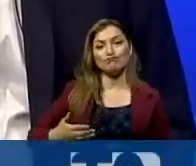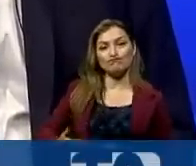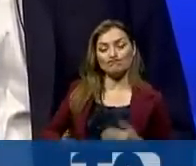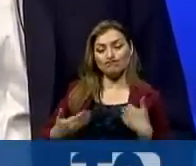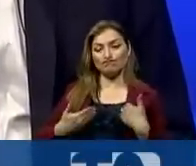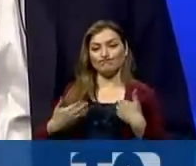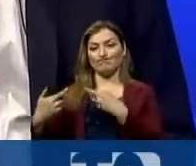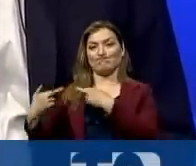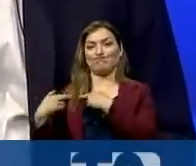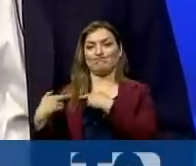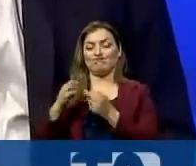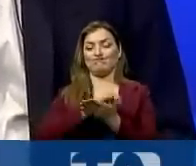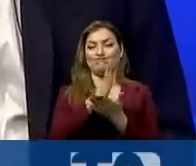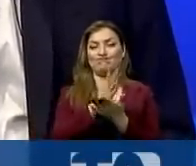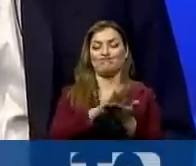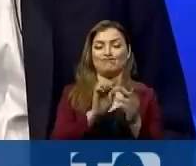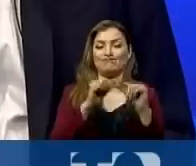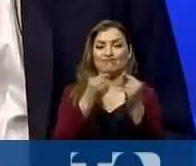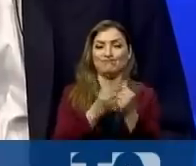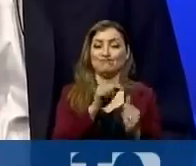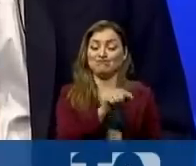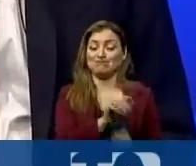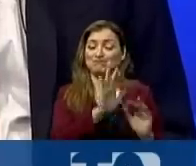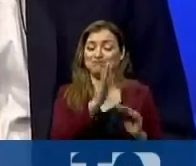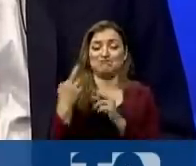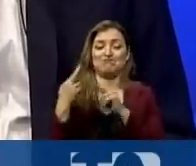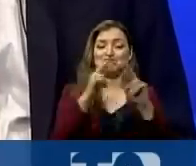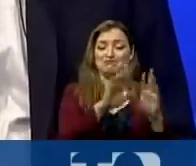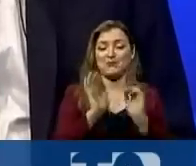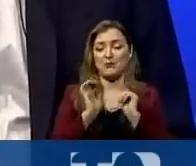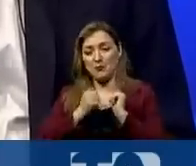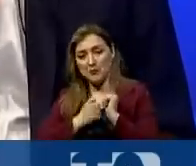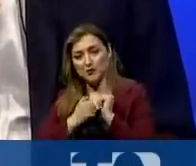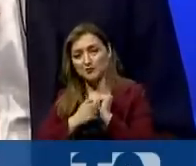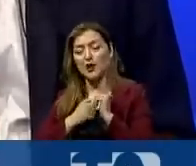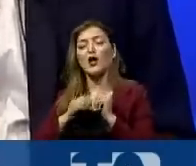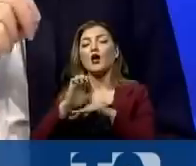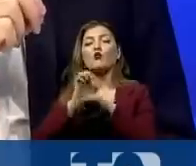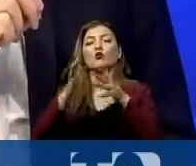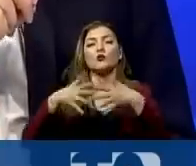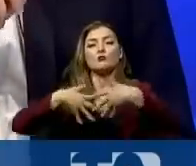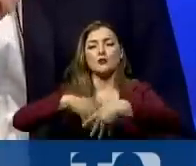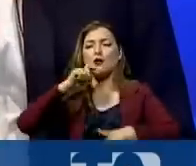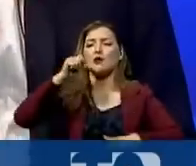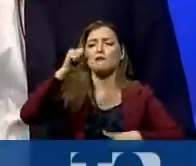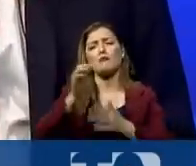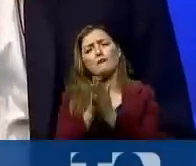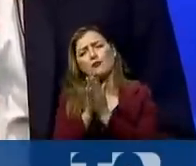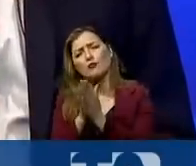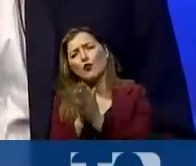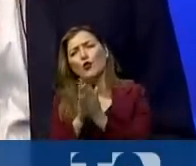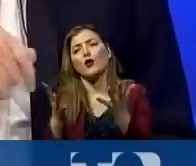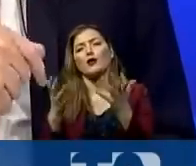es el clamor de los ecuatorianos que nos dicen no debemos parar debemos seguir adelante debemos